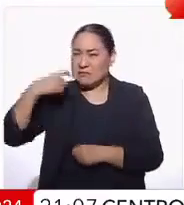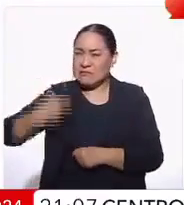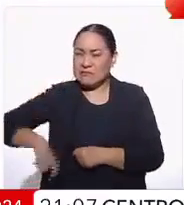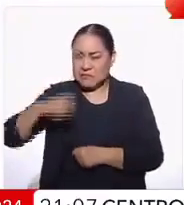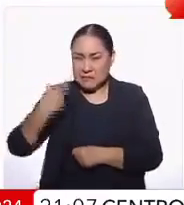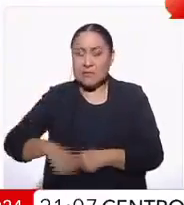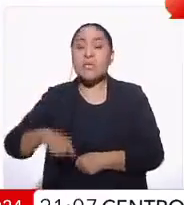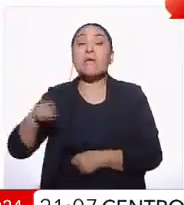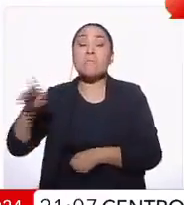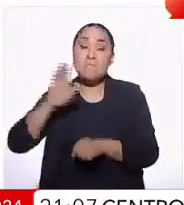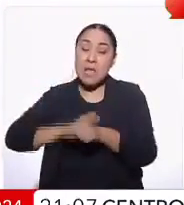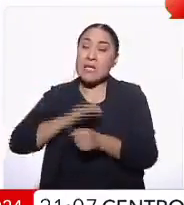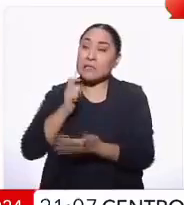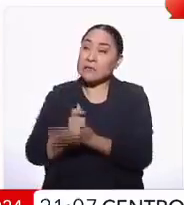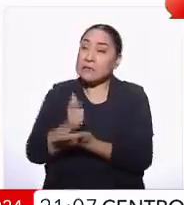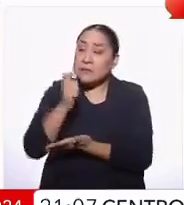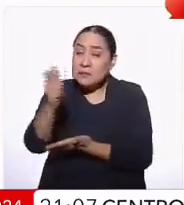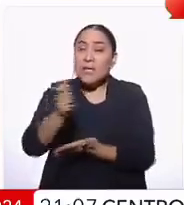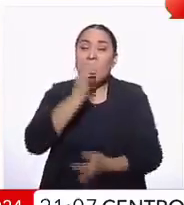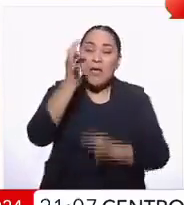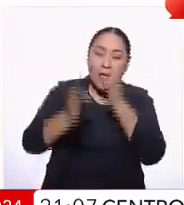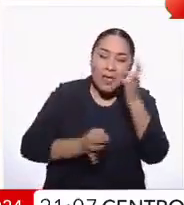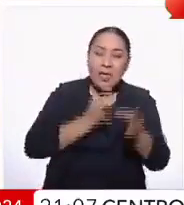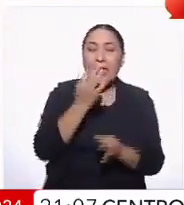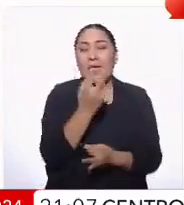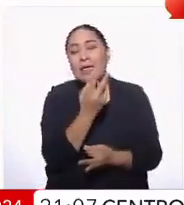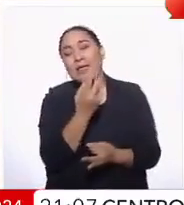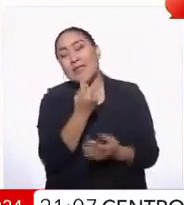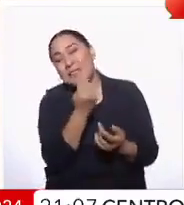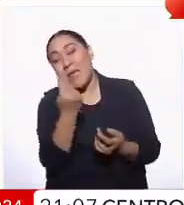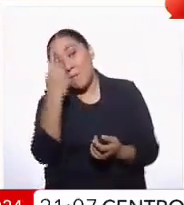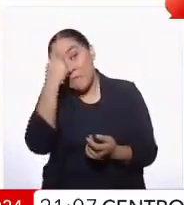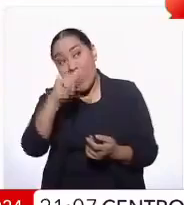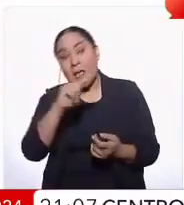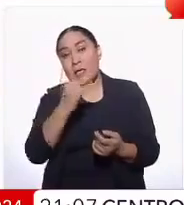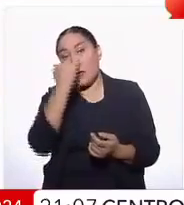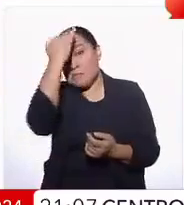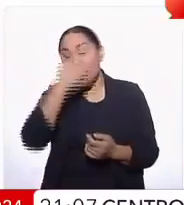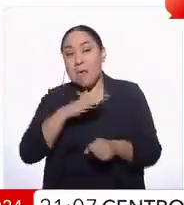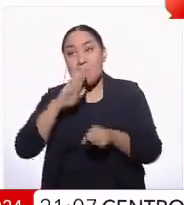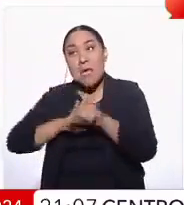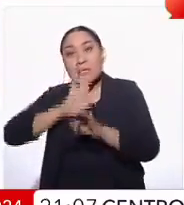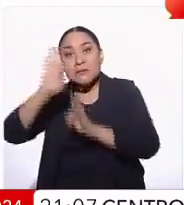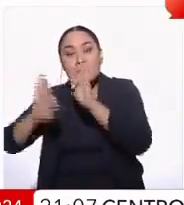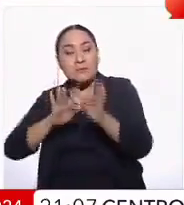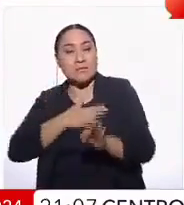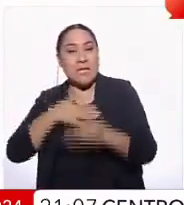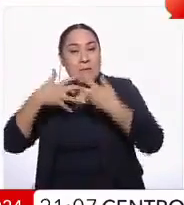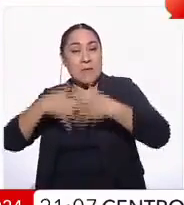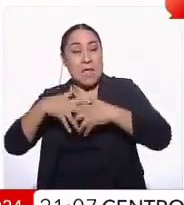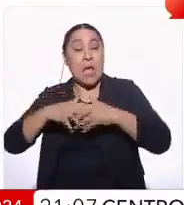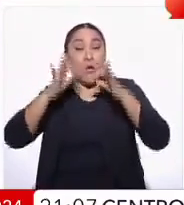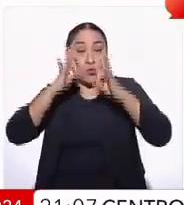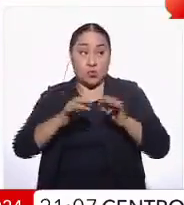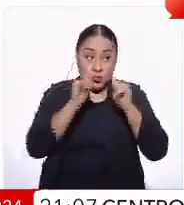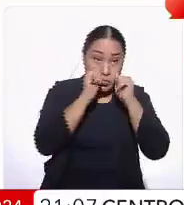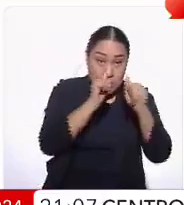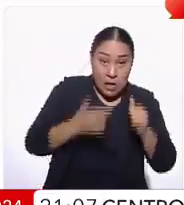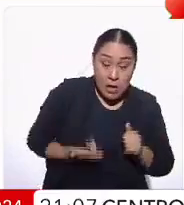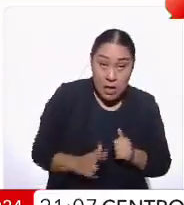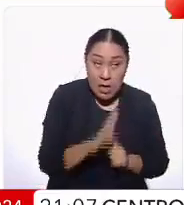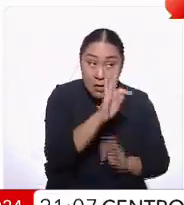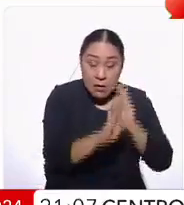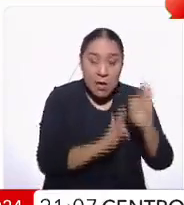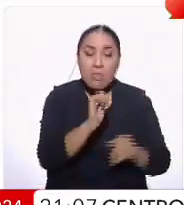destinó más recursos en medios de comunicación para limpiar su imagen que para resarcir los daños por el derrame.